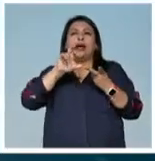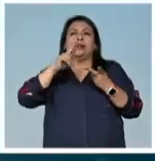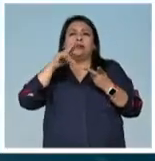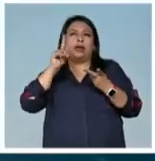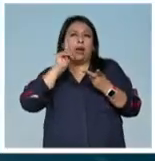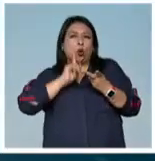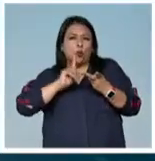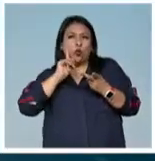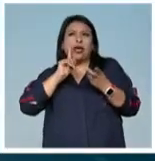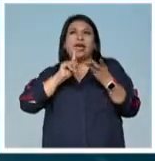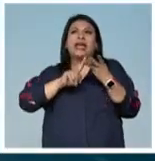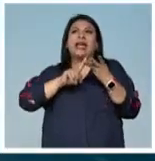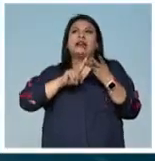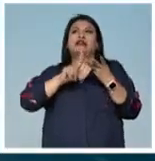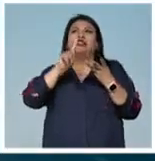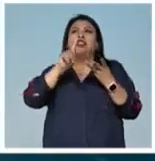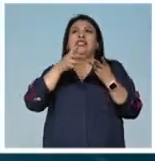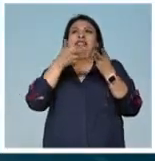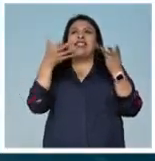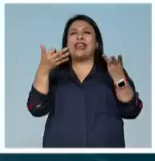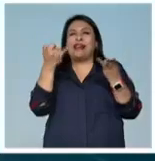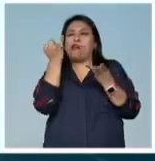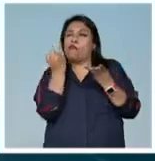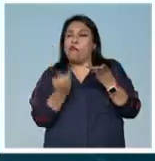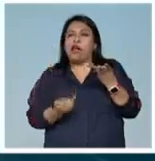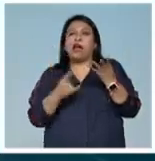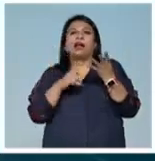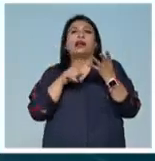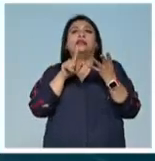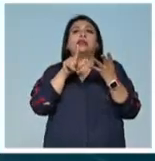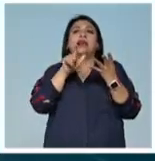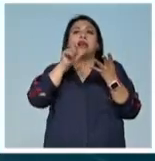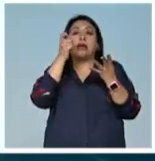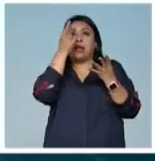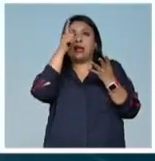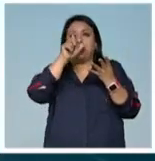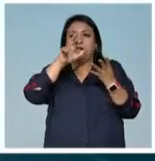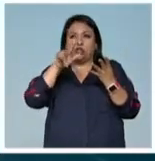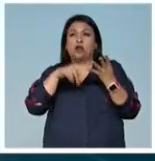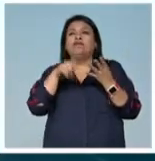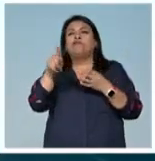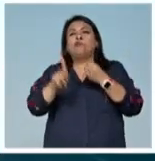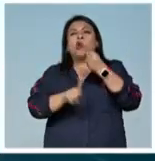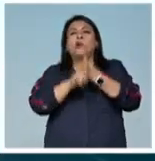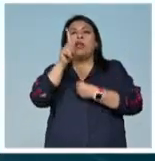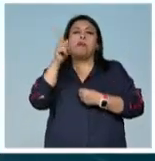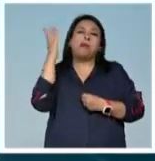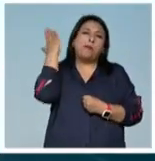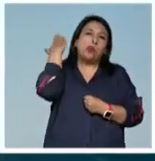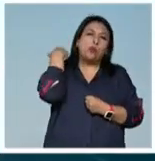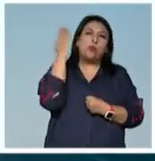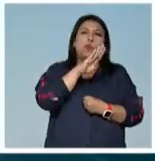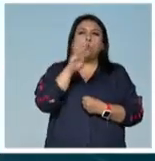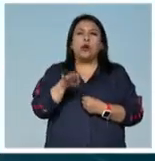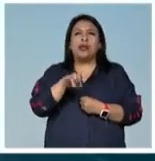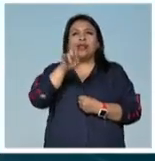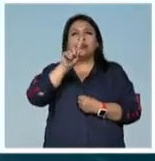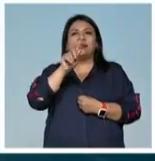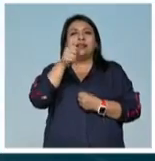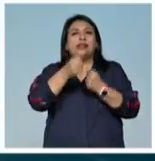de Mujeres, Las Tierras Flacas y La Creación. A consecuencia de un enfisema pulmonar, falleció a los